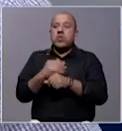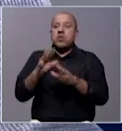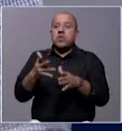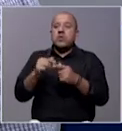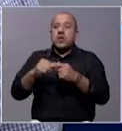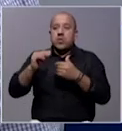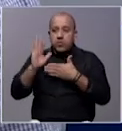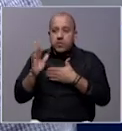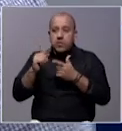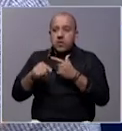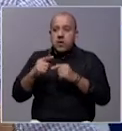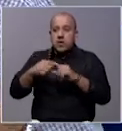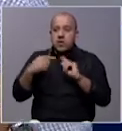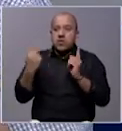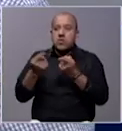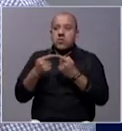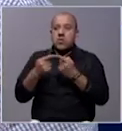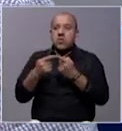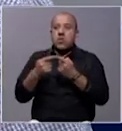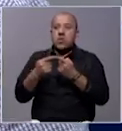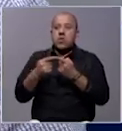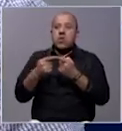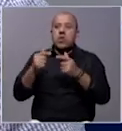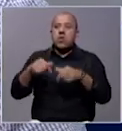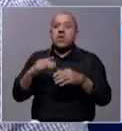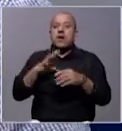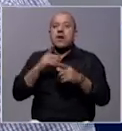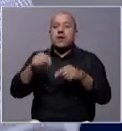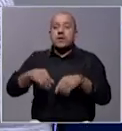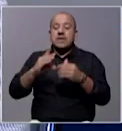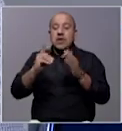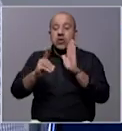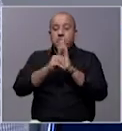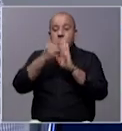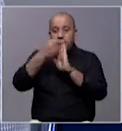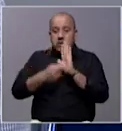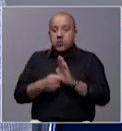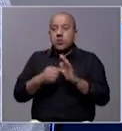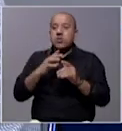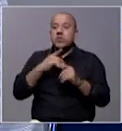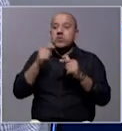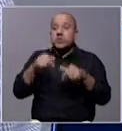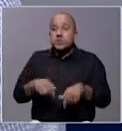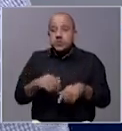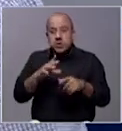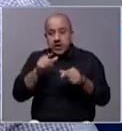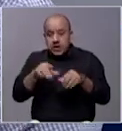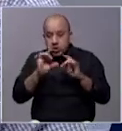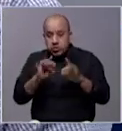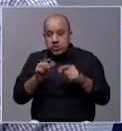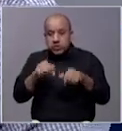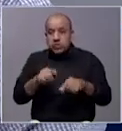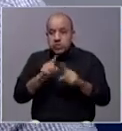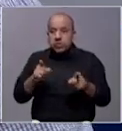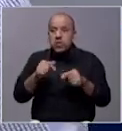comprometida porque eso nos compromete a todos a llevar adelante lo que ésta estableció en ese documento se agota la acción de gobierno en eso por supuesto que no allí están